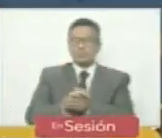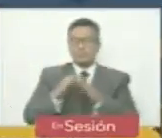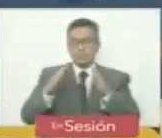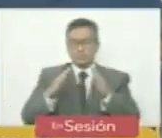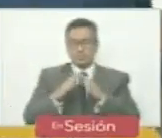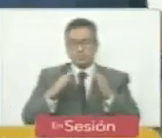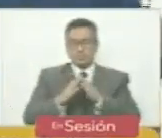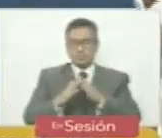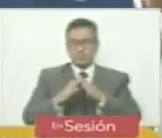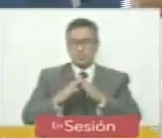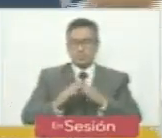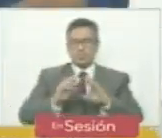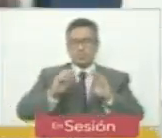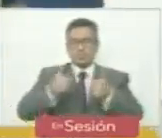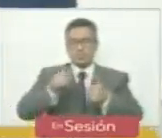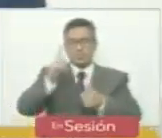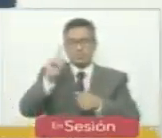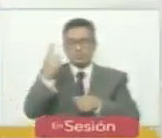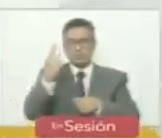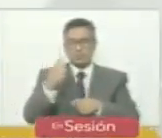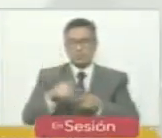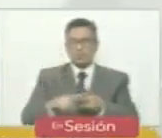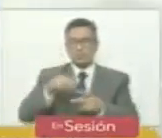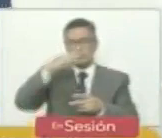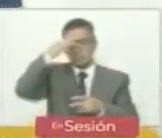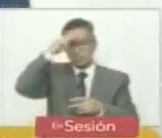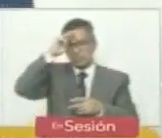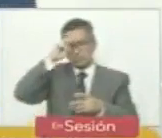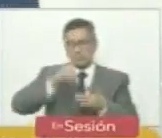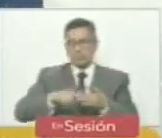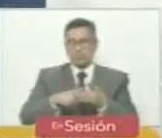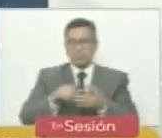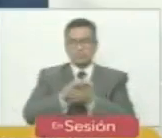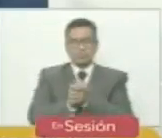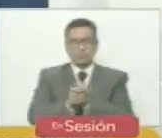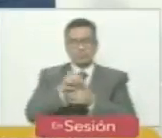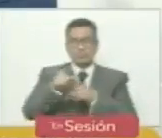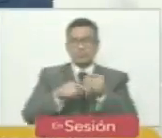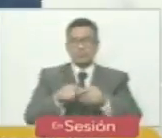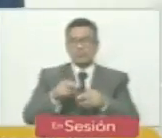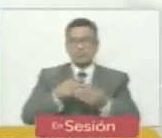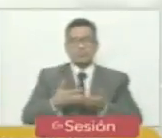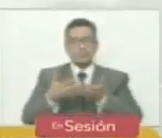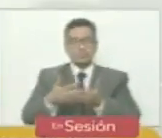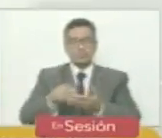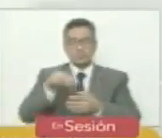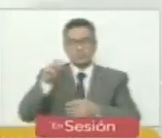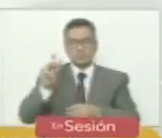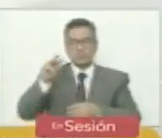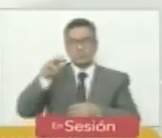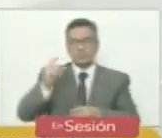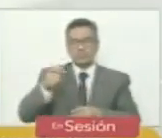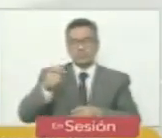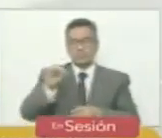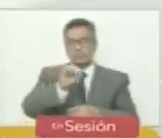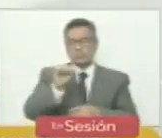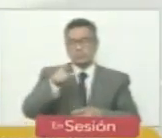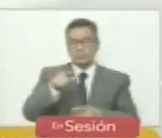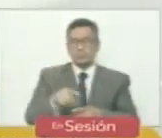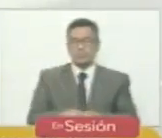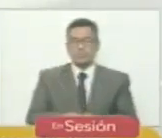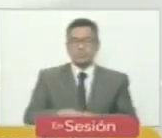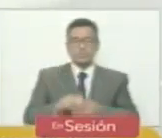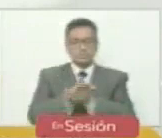de Volkswagen en Querétaro, México, es cómplice la distribuidora de repuestos Volkswagen en Argentina.